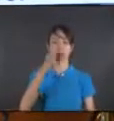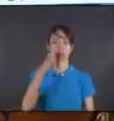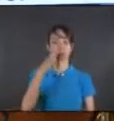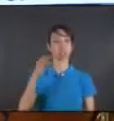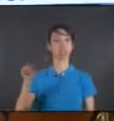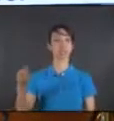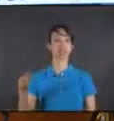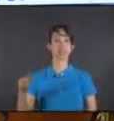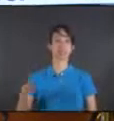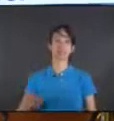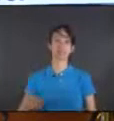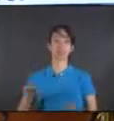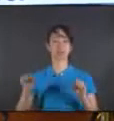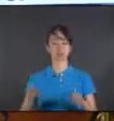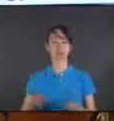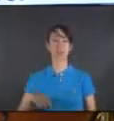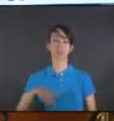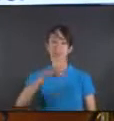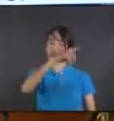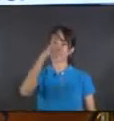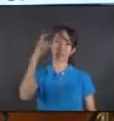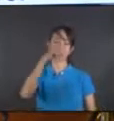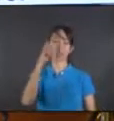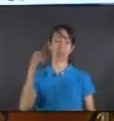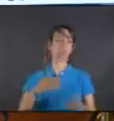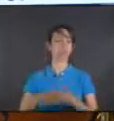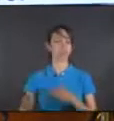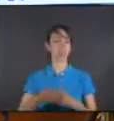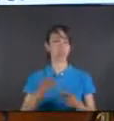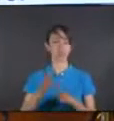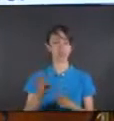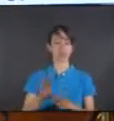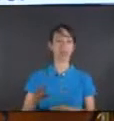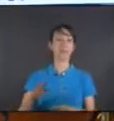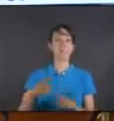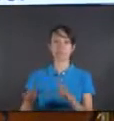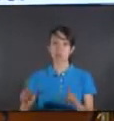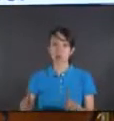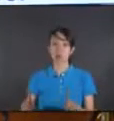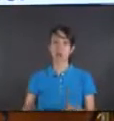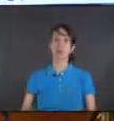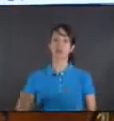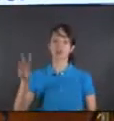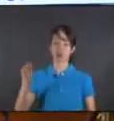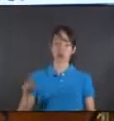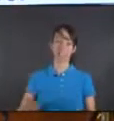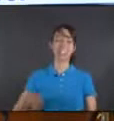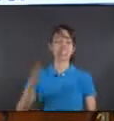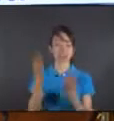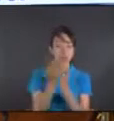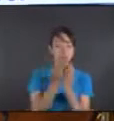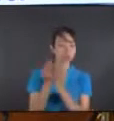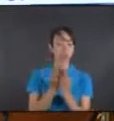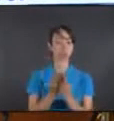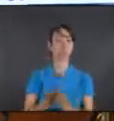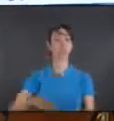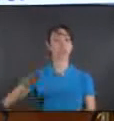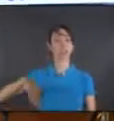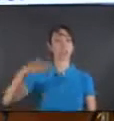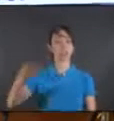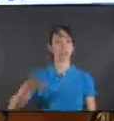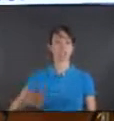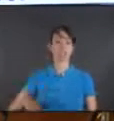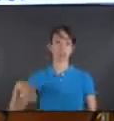Hermano, es que me da pena entre tanto jovencito, porque que le dé pena a ellos, que tan muchachitos y ahí están en cosas de